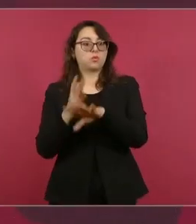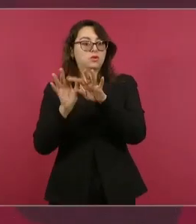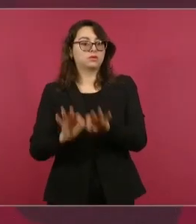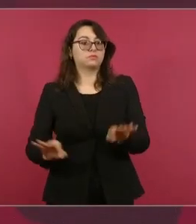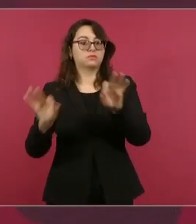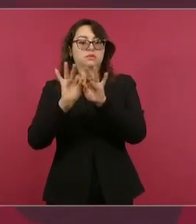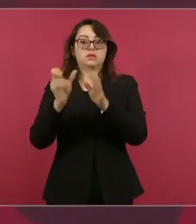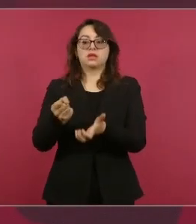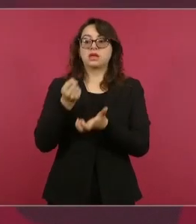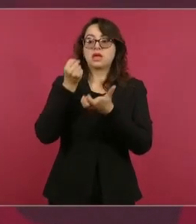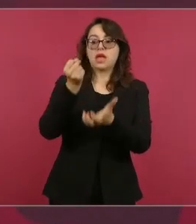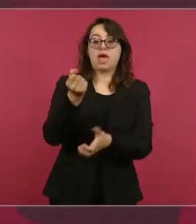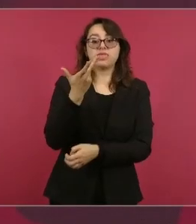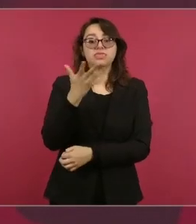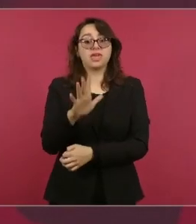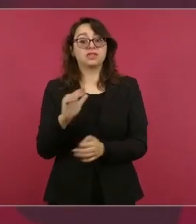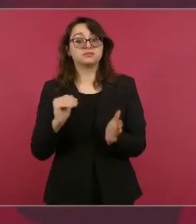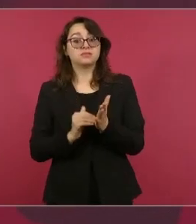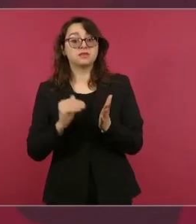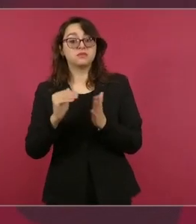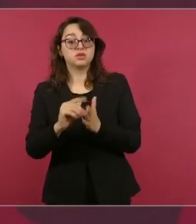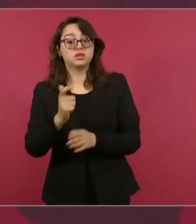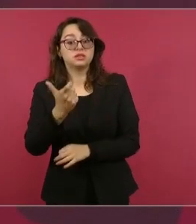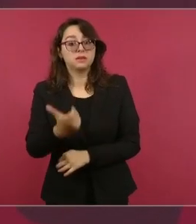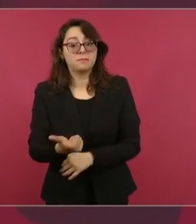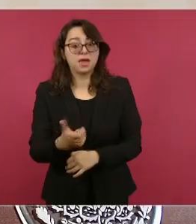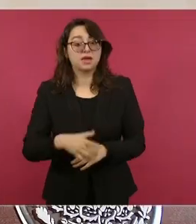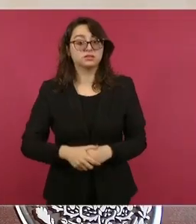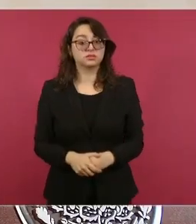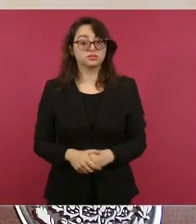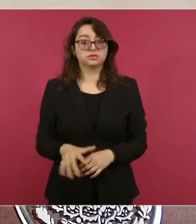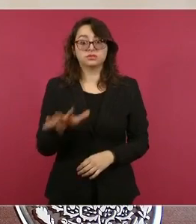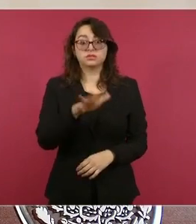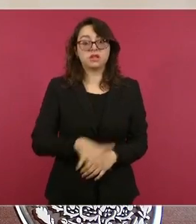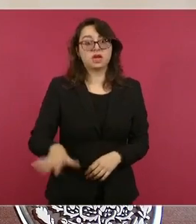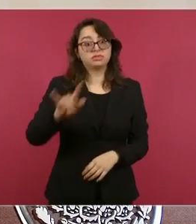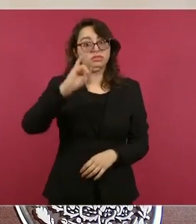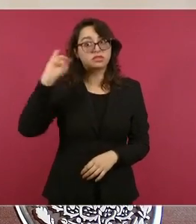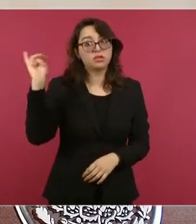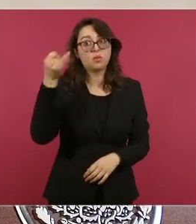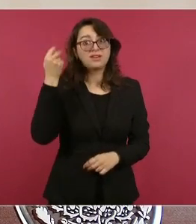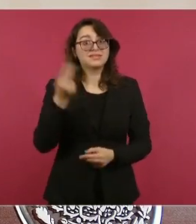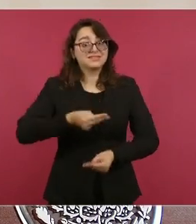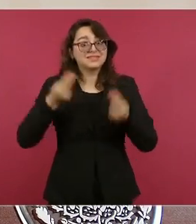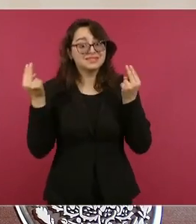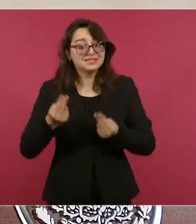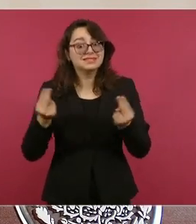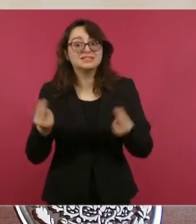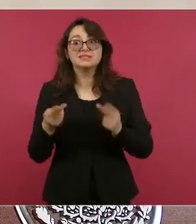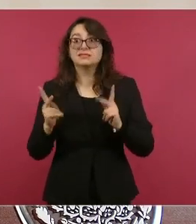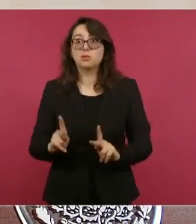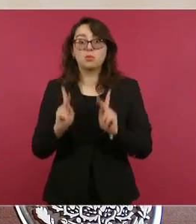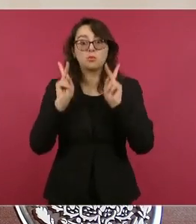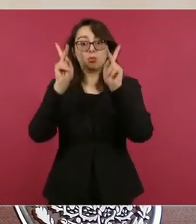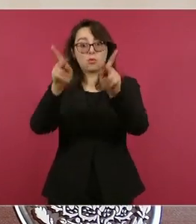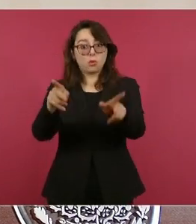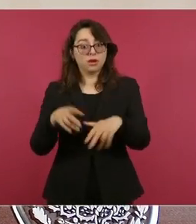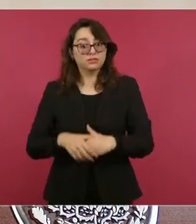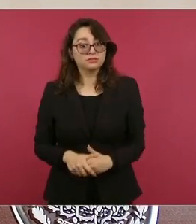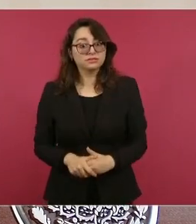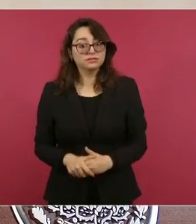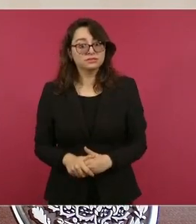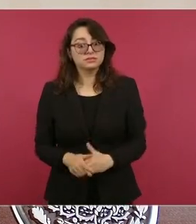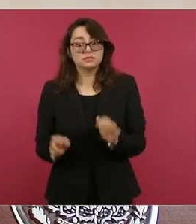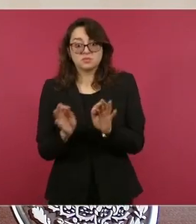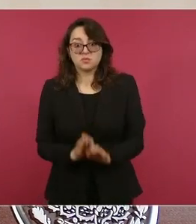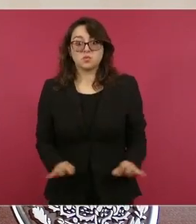de alrededor de 10 mil millones para Tijuana y va a ayudar muchísimo. Es una obra